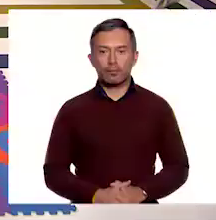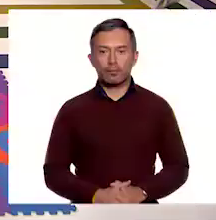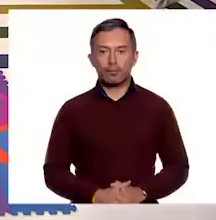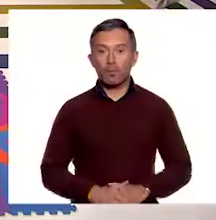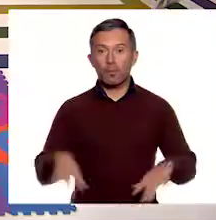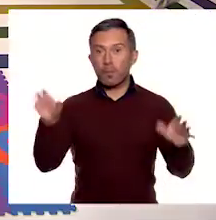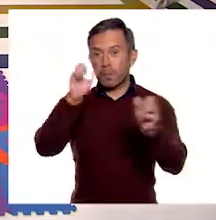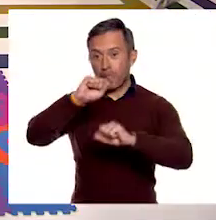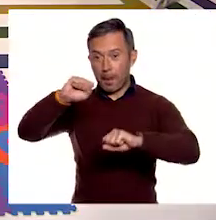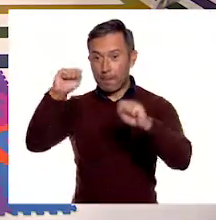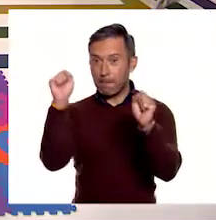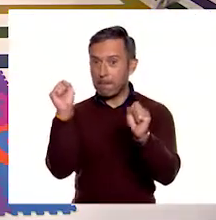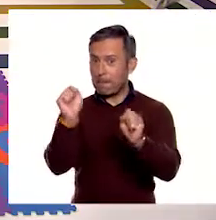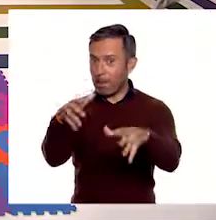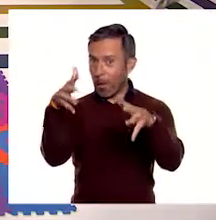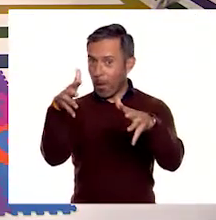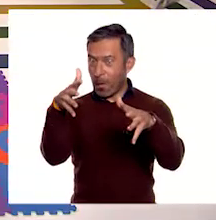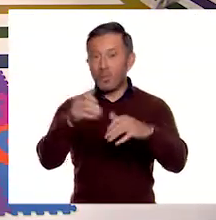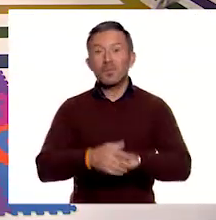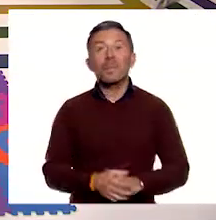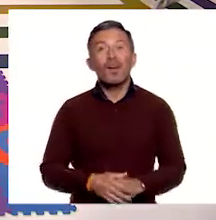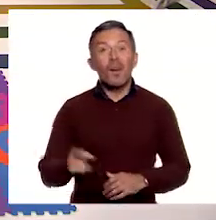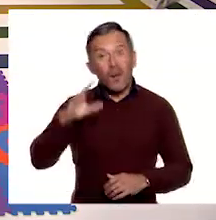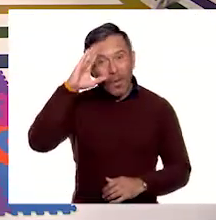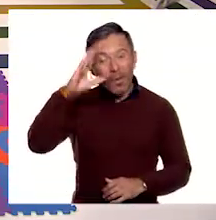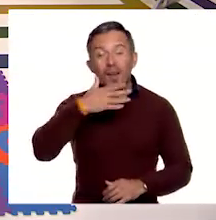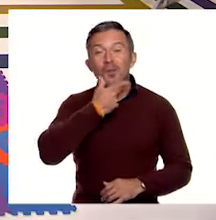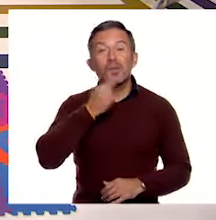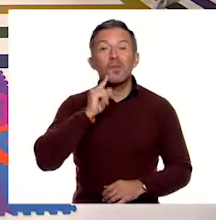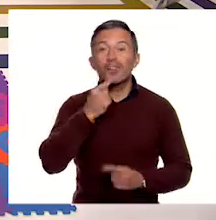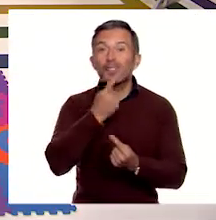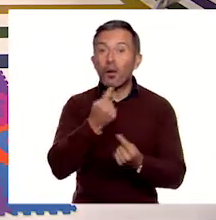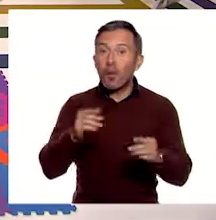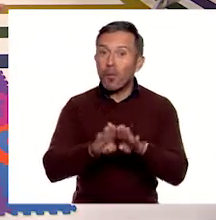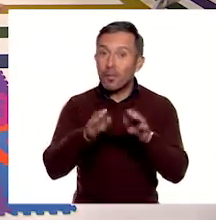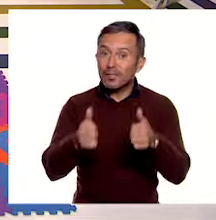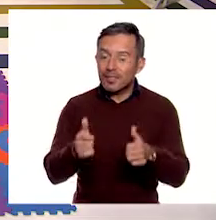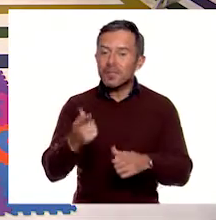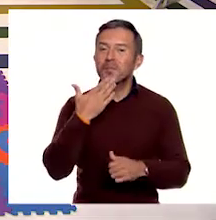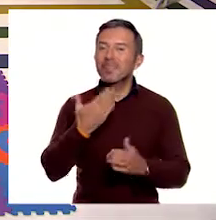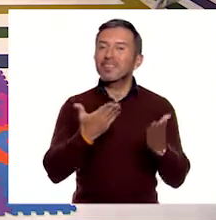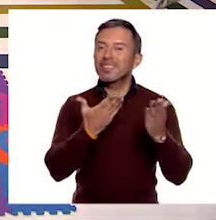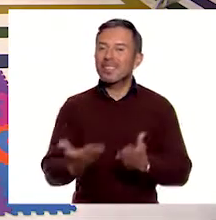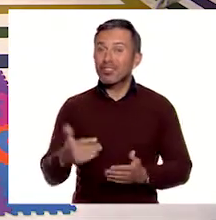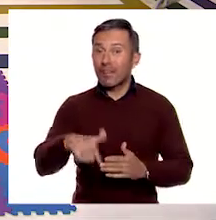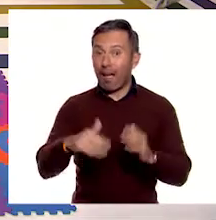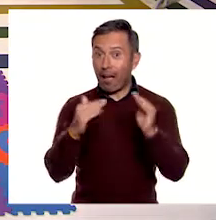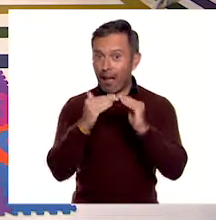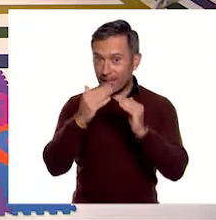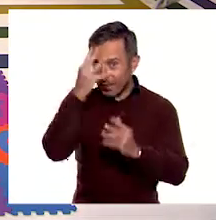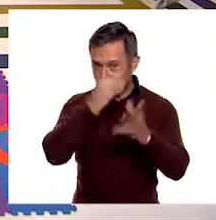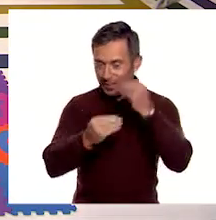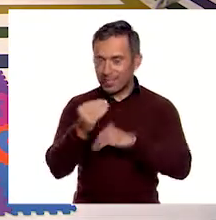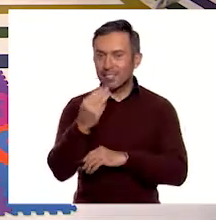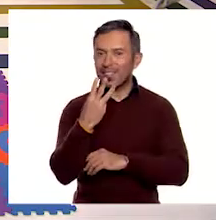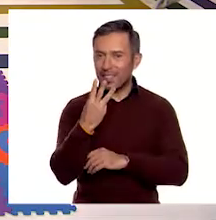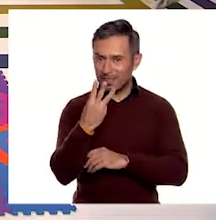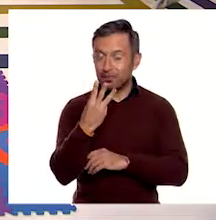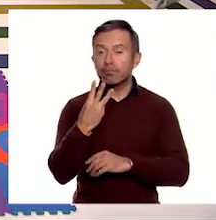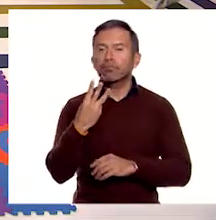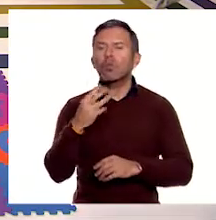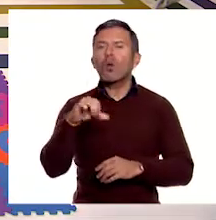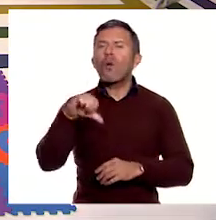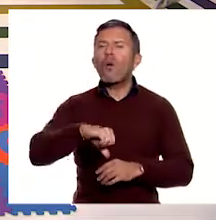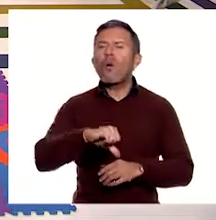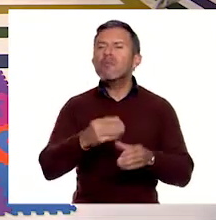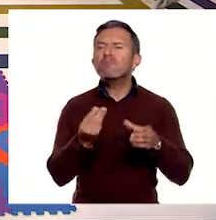Y aparecen ahí, ahora sí. ¿Cómo están, niñas y niños? Bienvenidas y bienvenidos a Aprende en Casa 3. La clase que tenemos